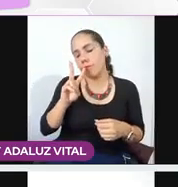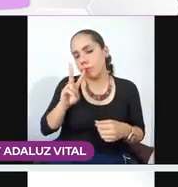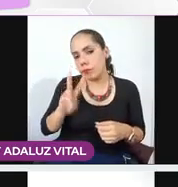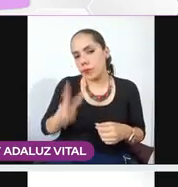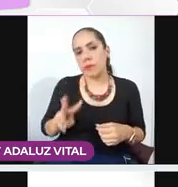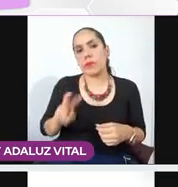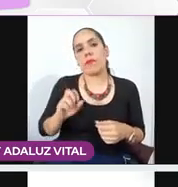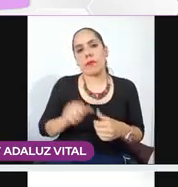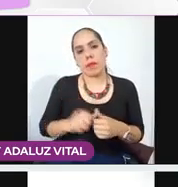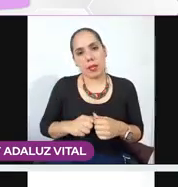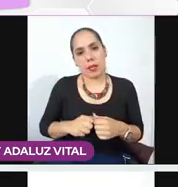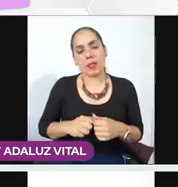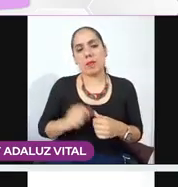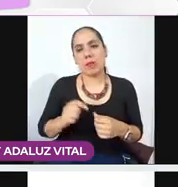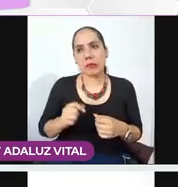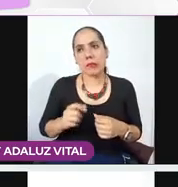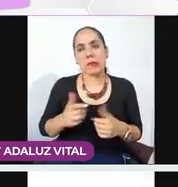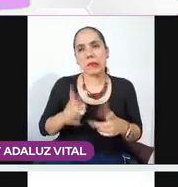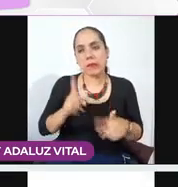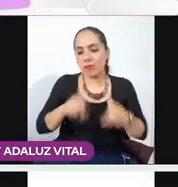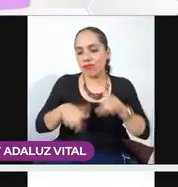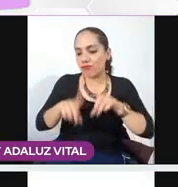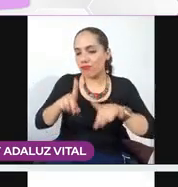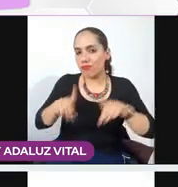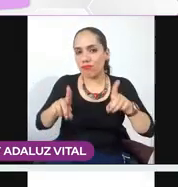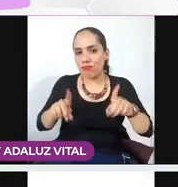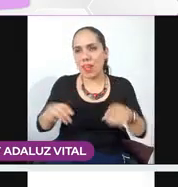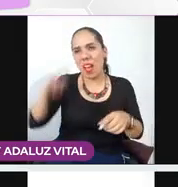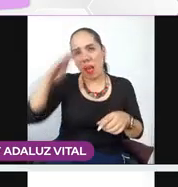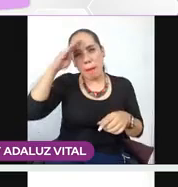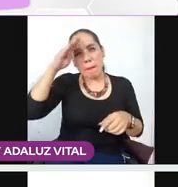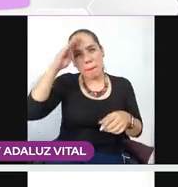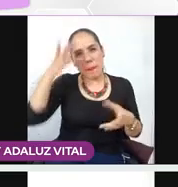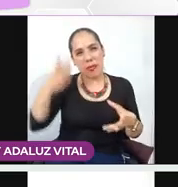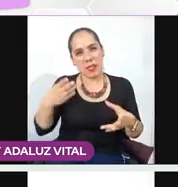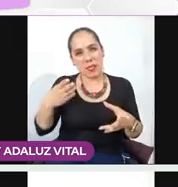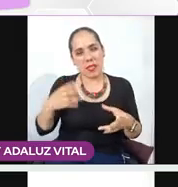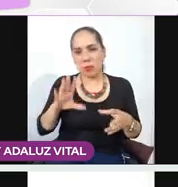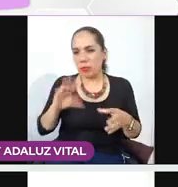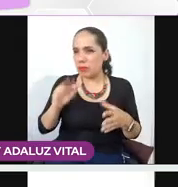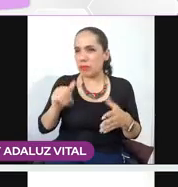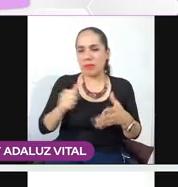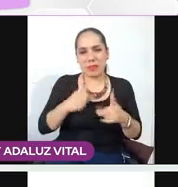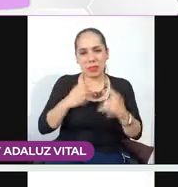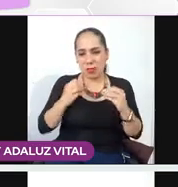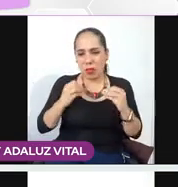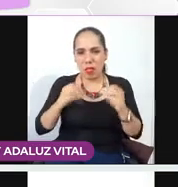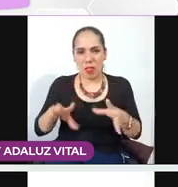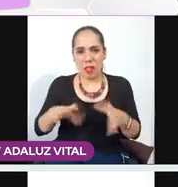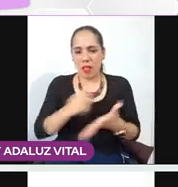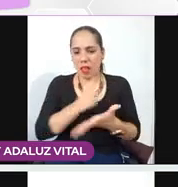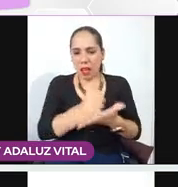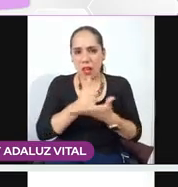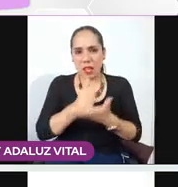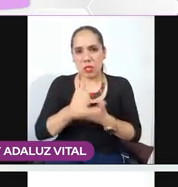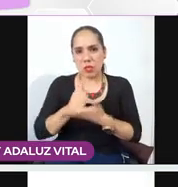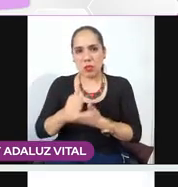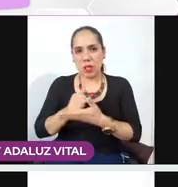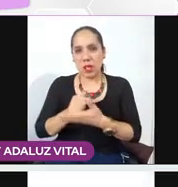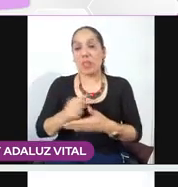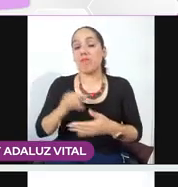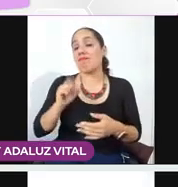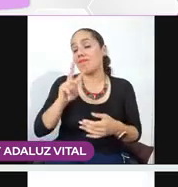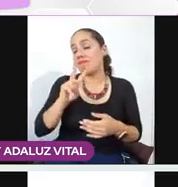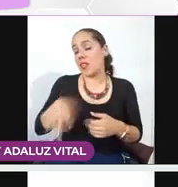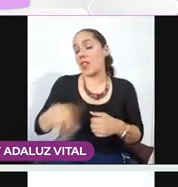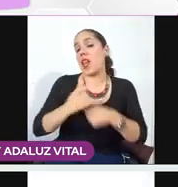desafortunadamente, a veces ese tipo de creencias no nos permiten ver que en realidad les estamos haciendo daño a los hijos,